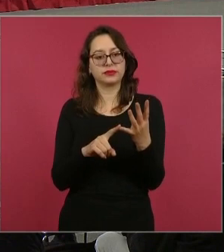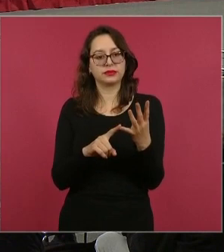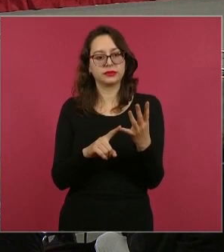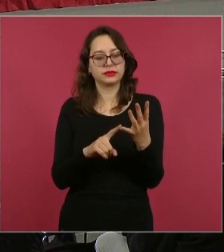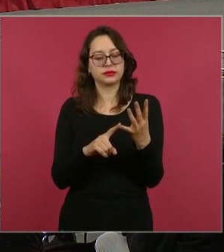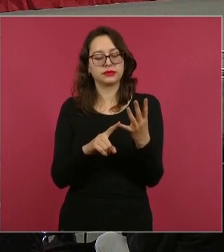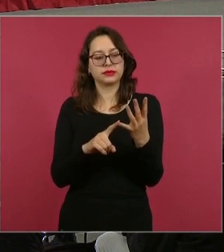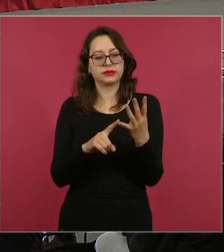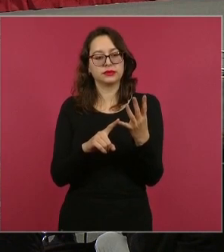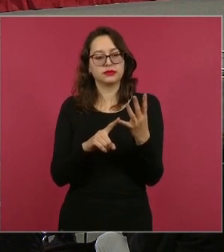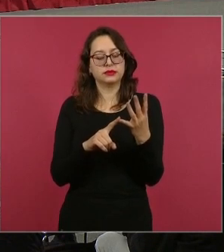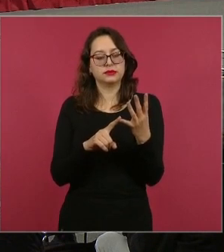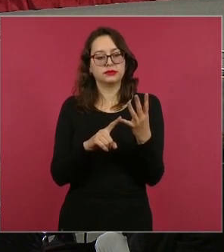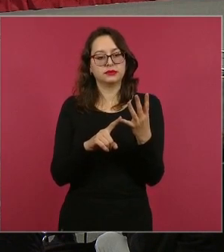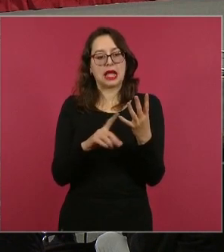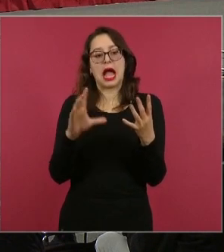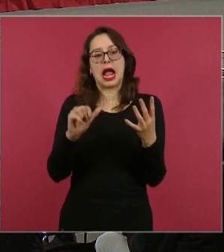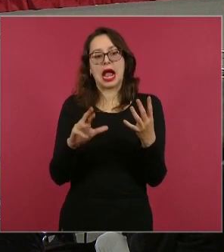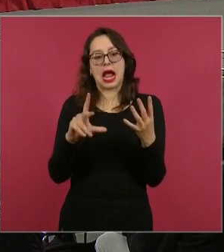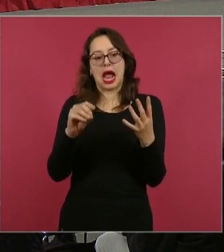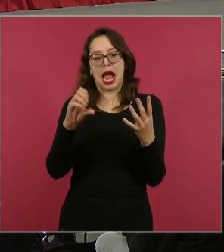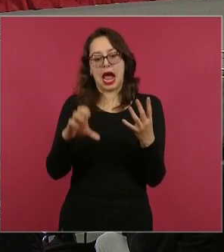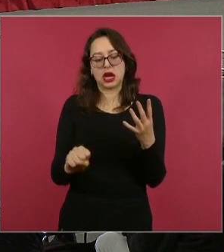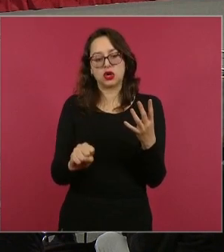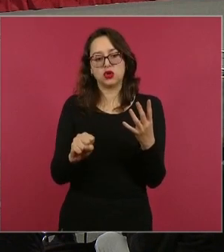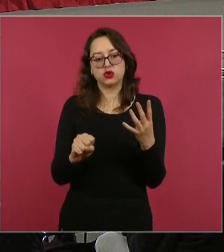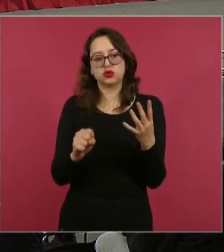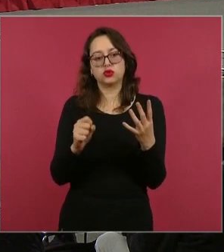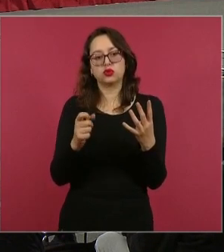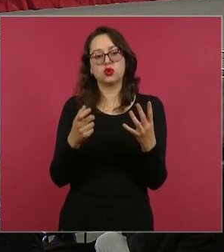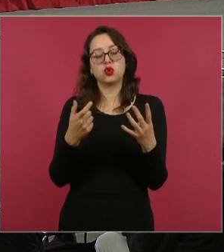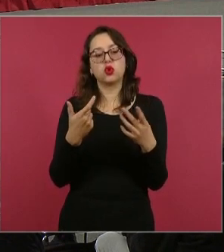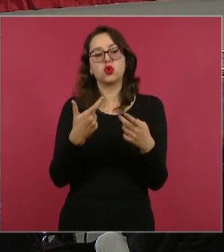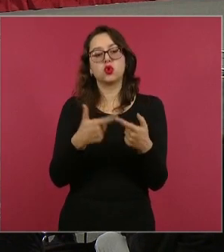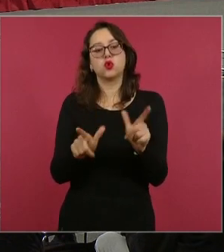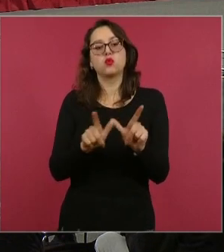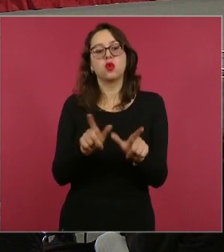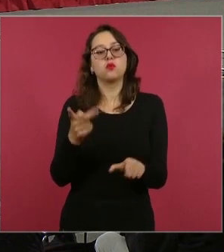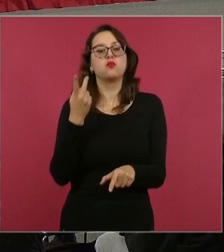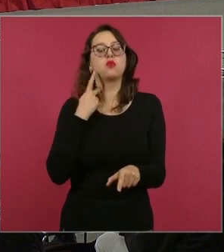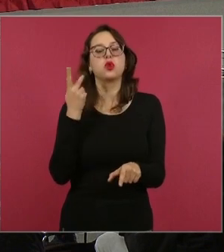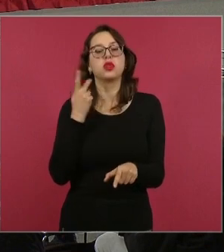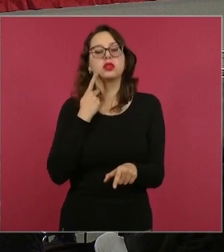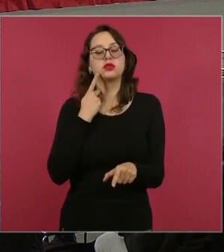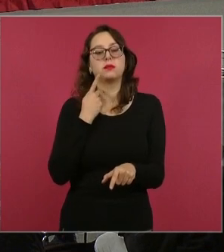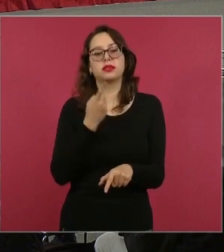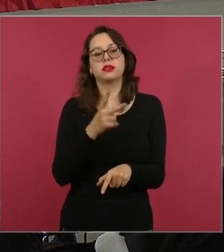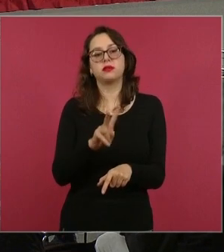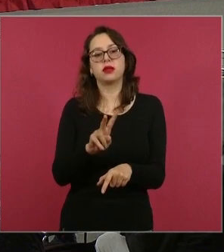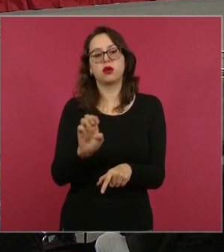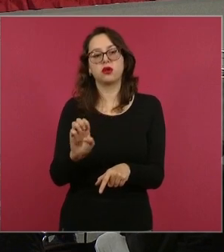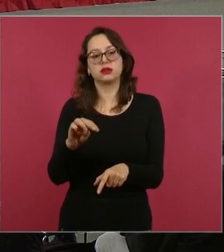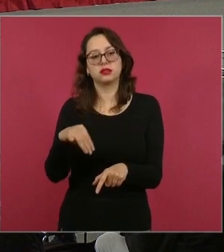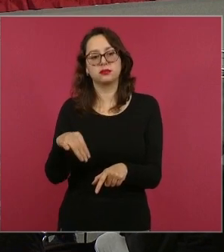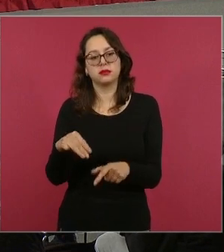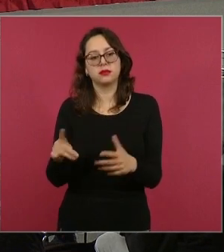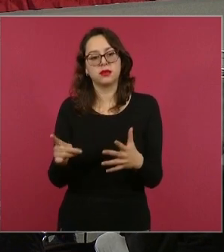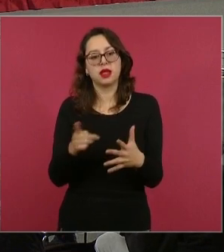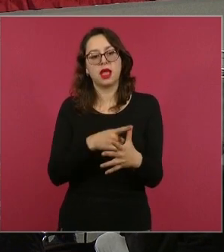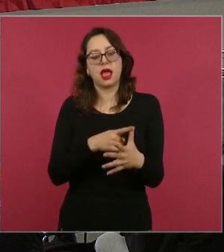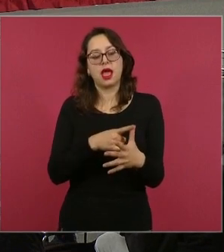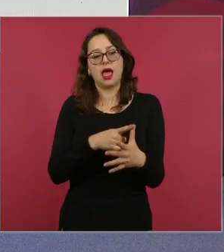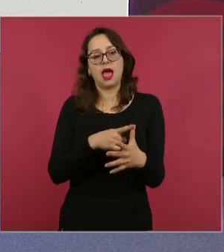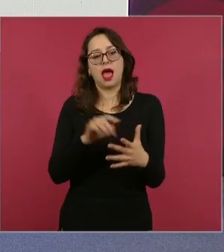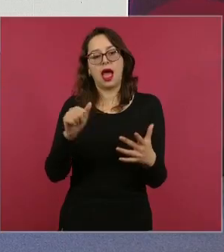adelante tenemos a Carlos Alberto puente coordinador del grupo parlamentario del partido verde ecologista Alberto